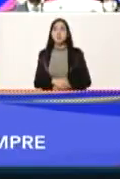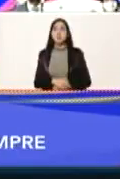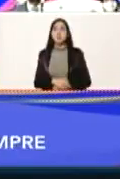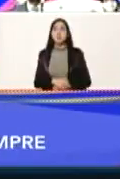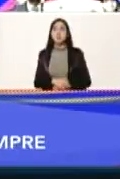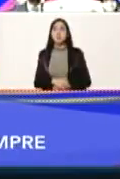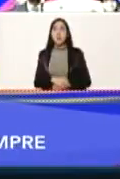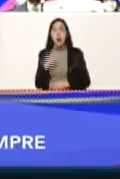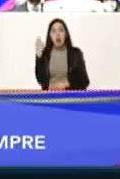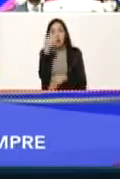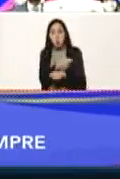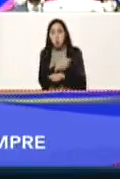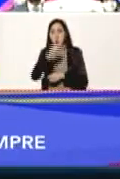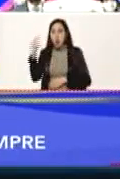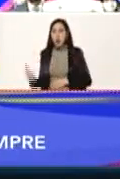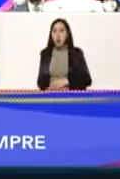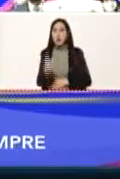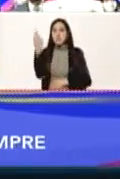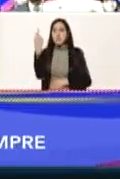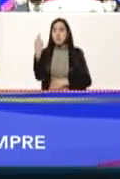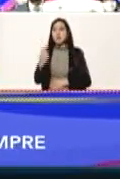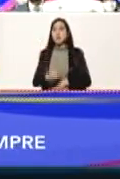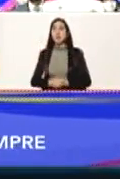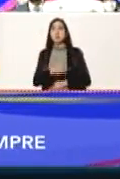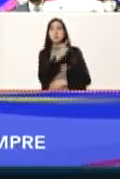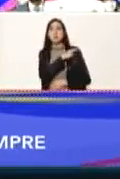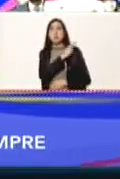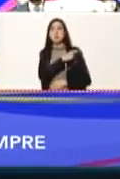Se graduó de primera como teniente.